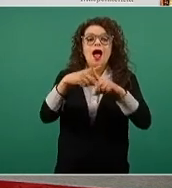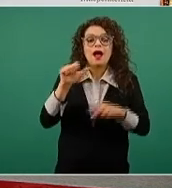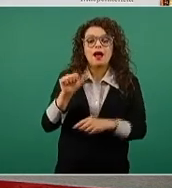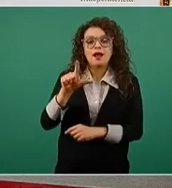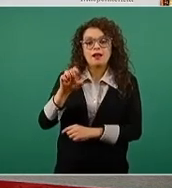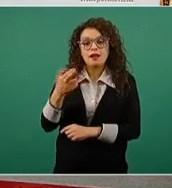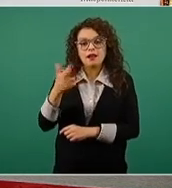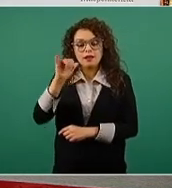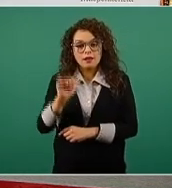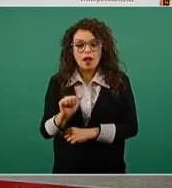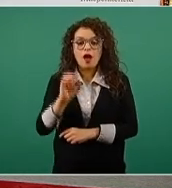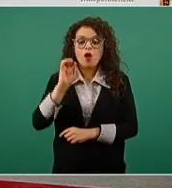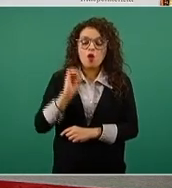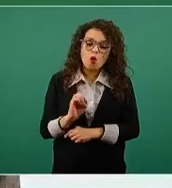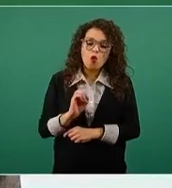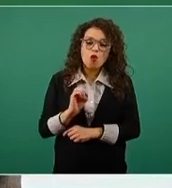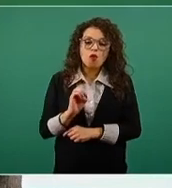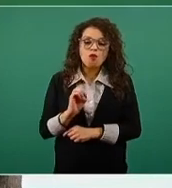son